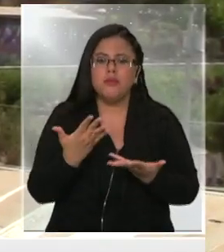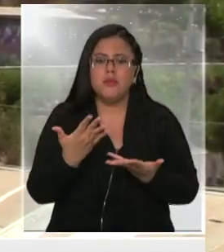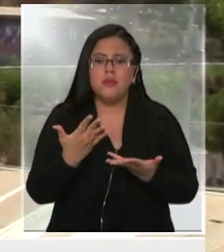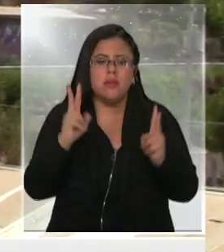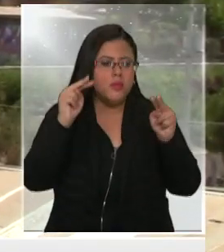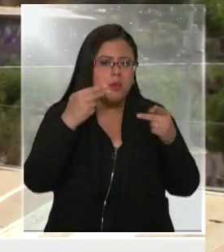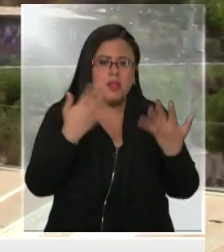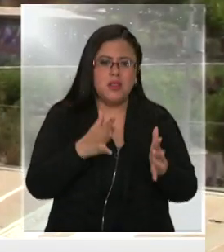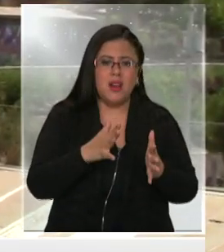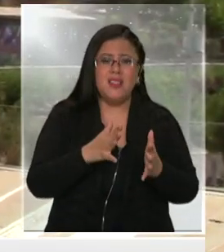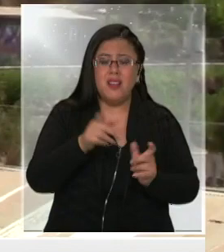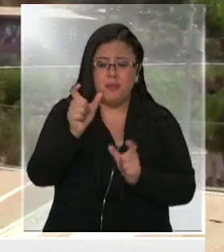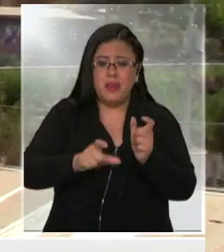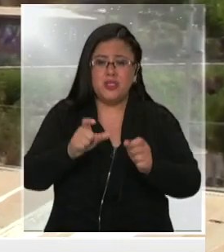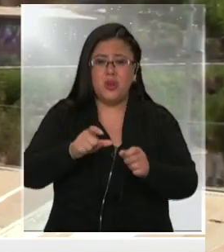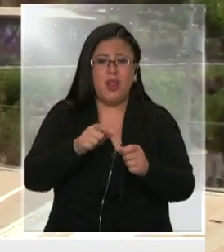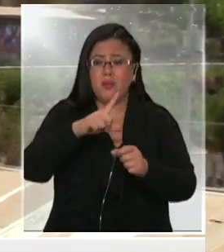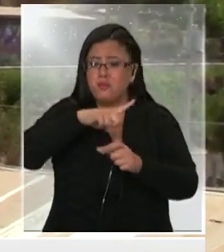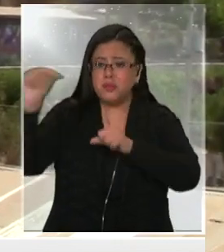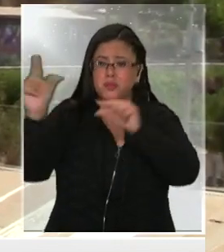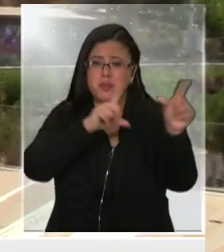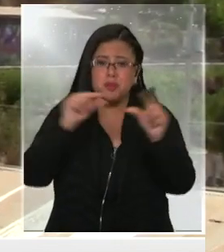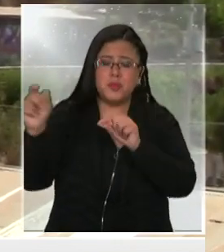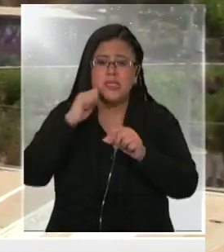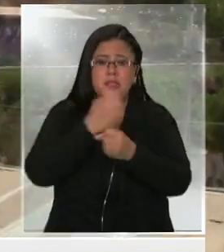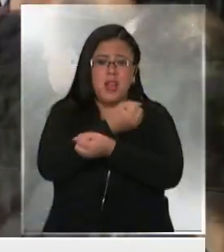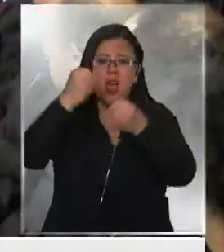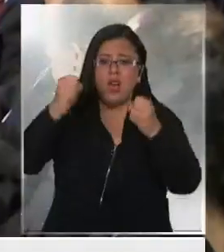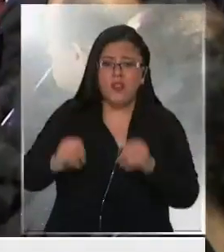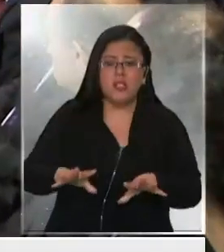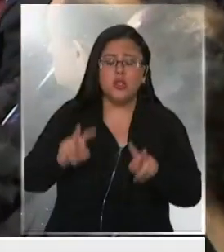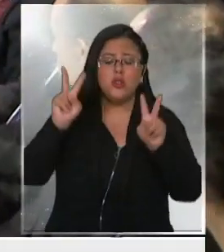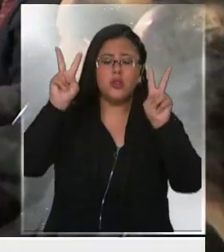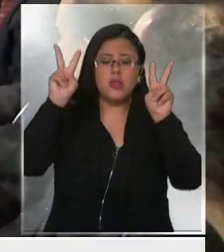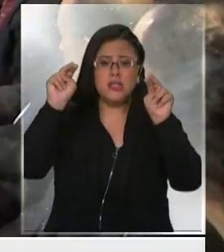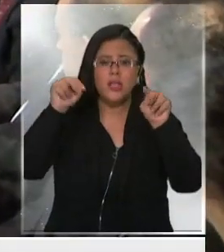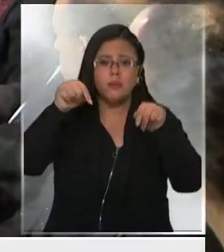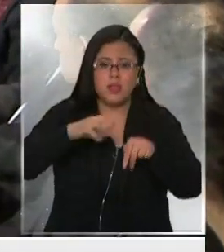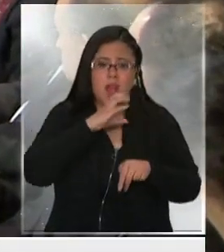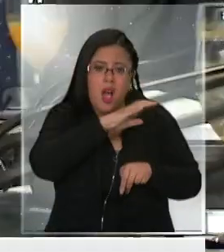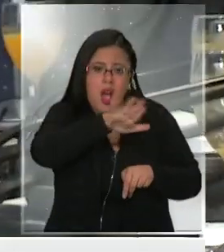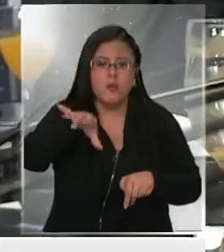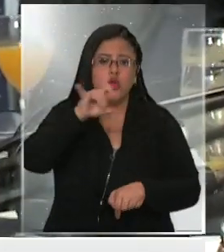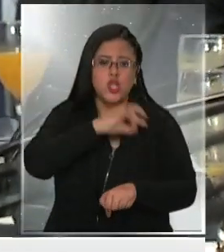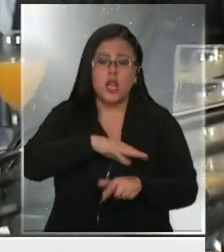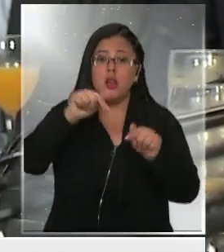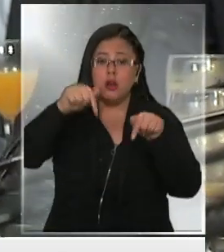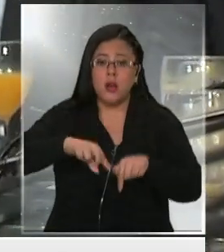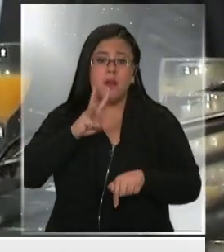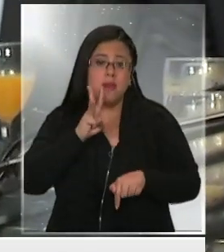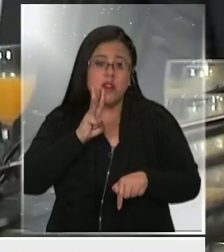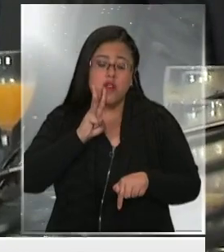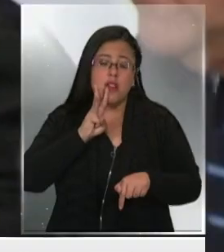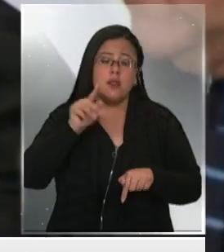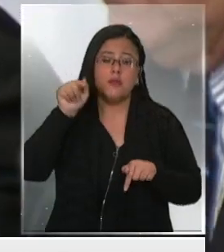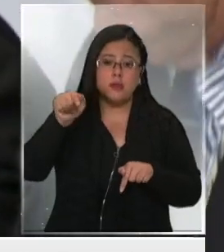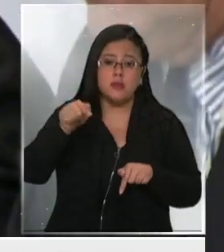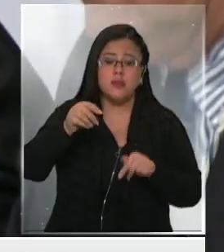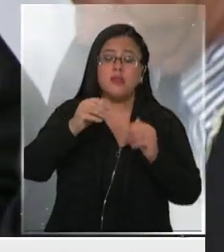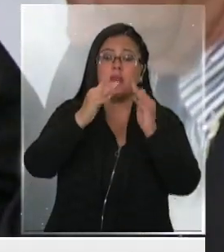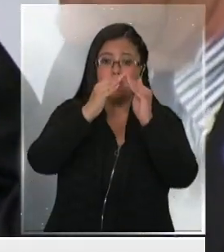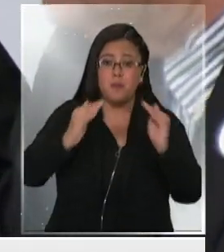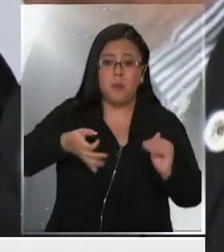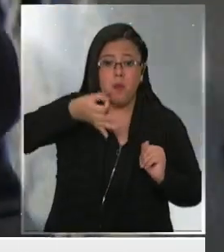de migración a la ciudad que va a dejar en abandono el campo chileno. Este miércoles se conformó en el Palacio de la Moneda la Mesa